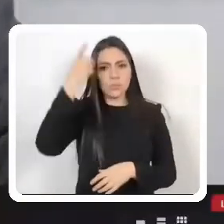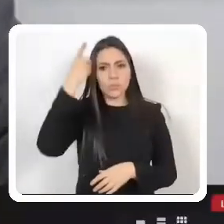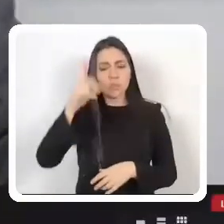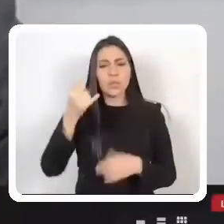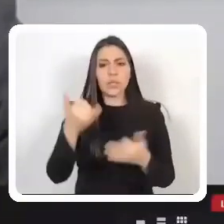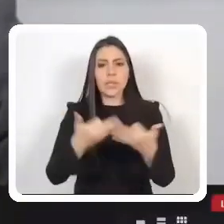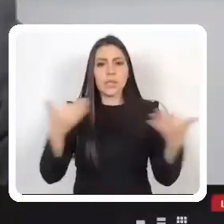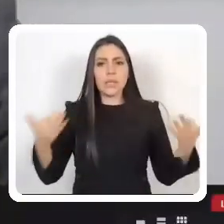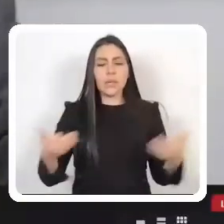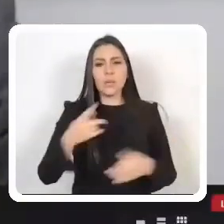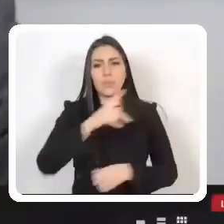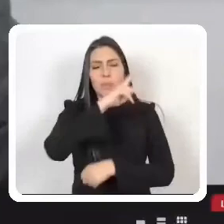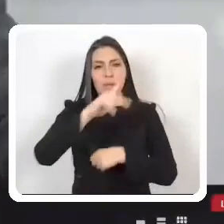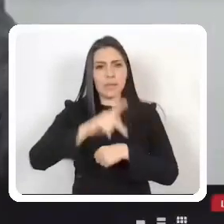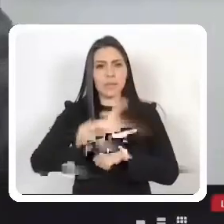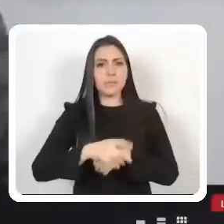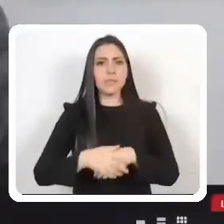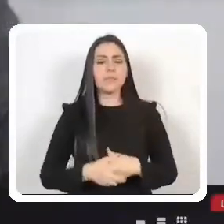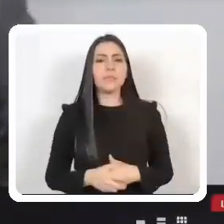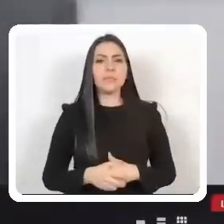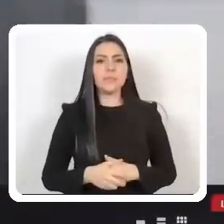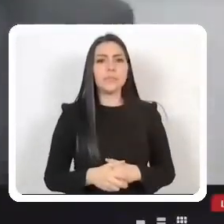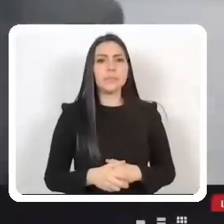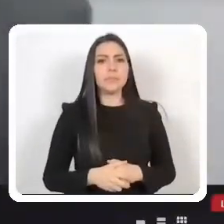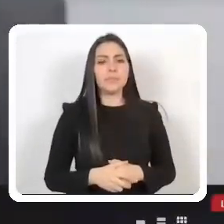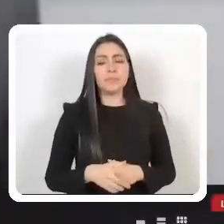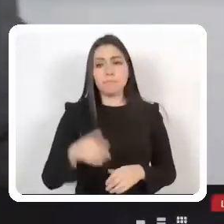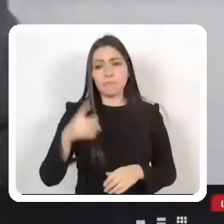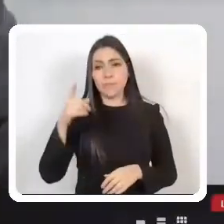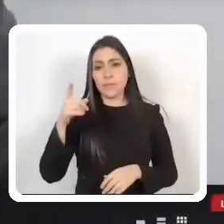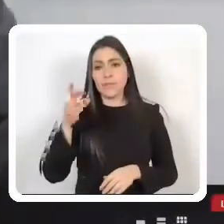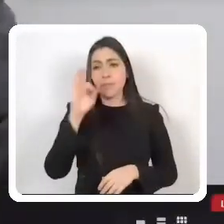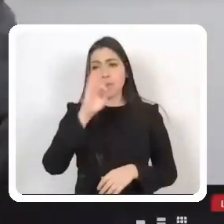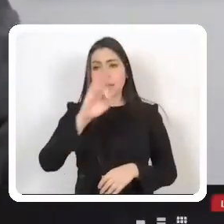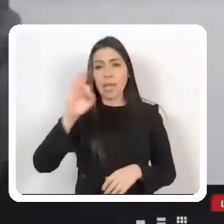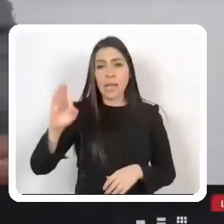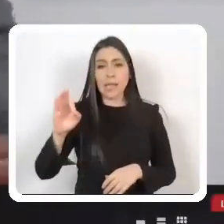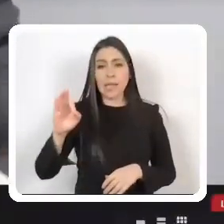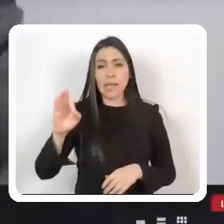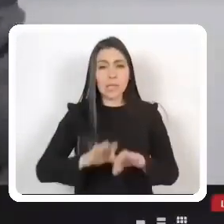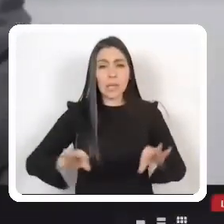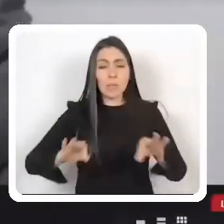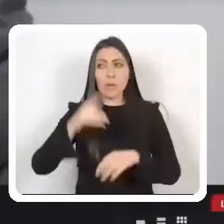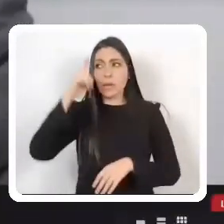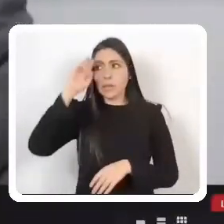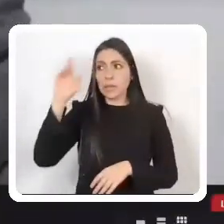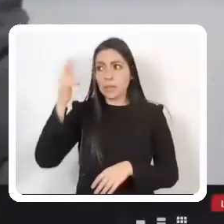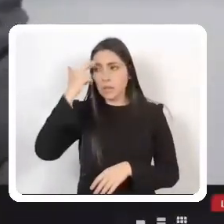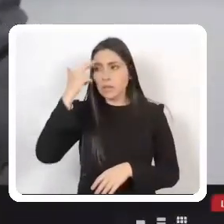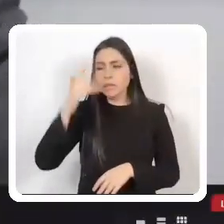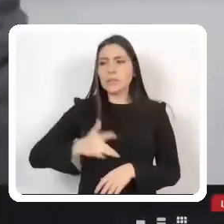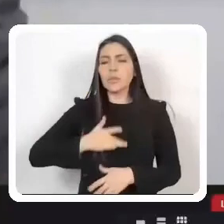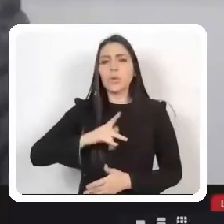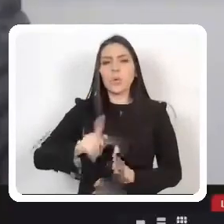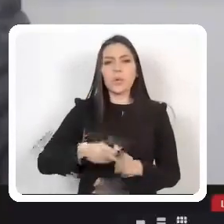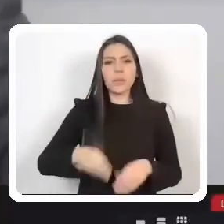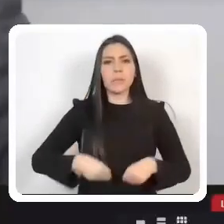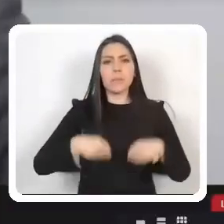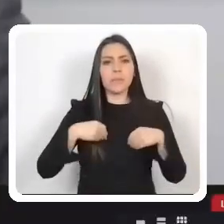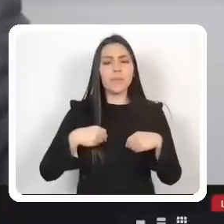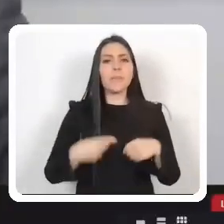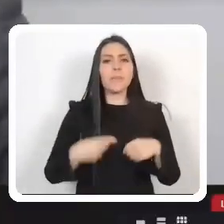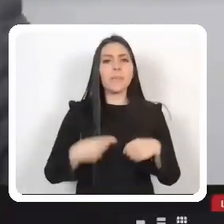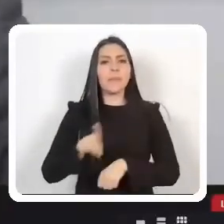de un país. Recordar grandes fechas es volver a vivir. Eran las 10 de la noche del viernes 18